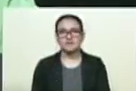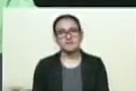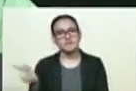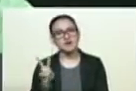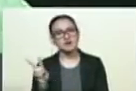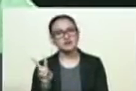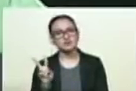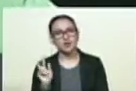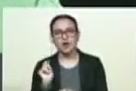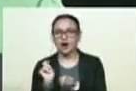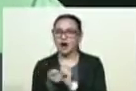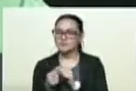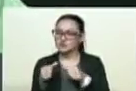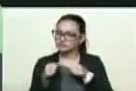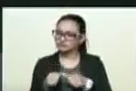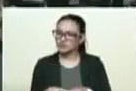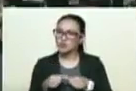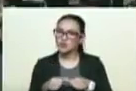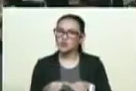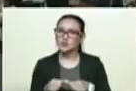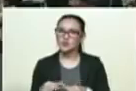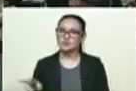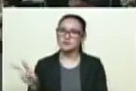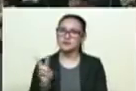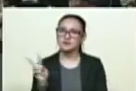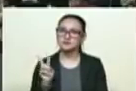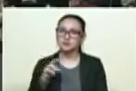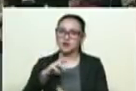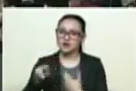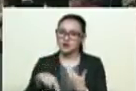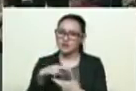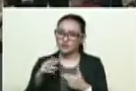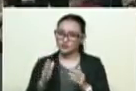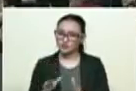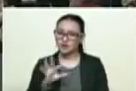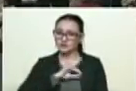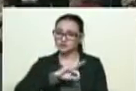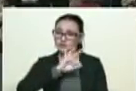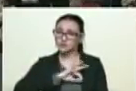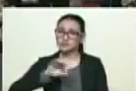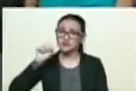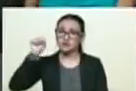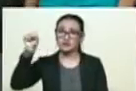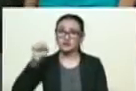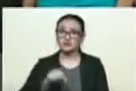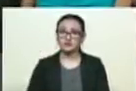de cambio permanente, una Venezuela revolucionaria y socialista.